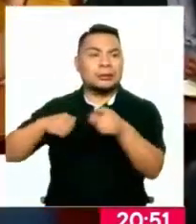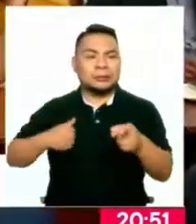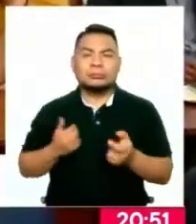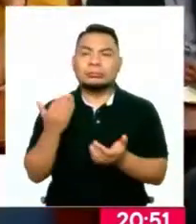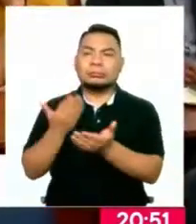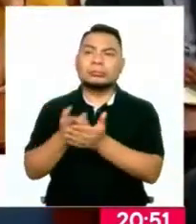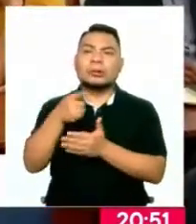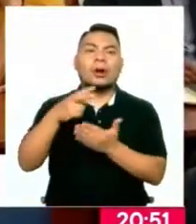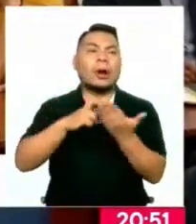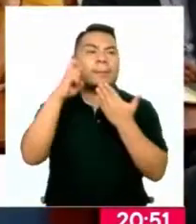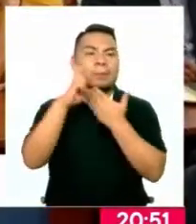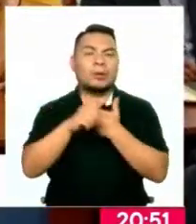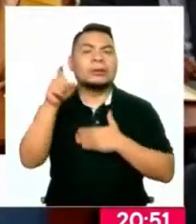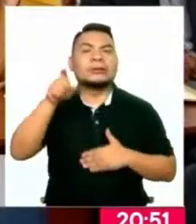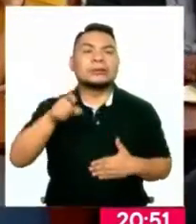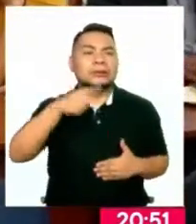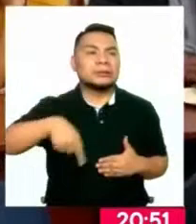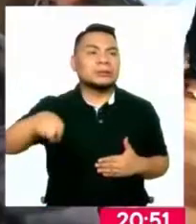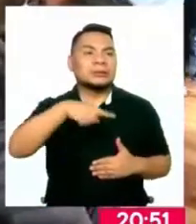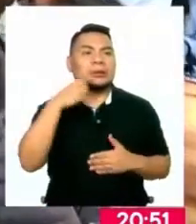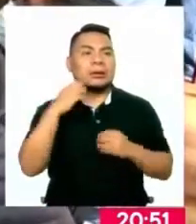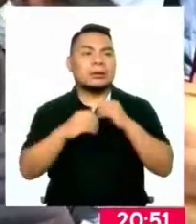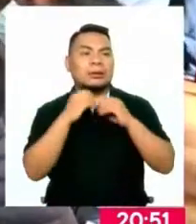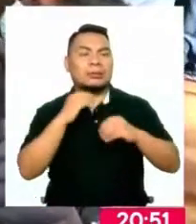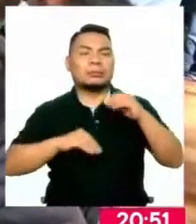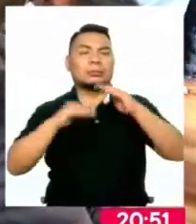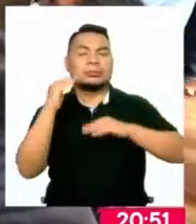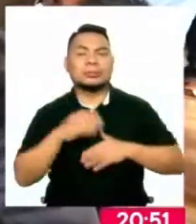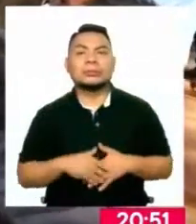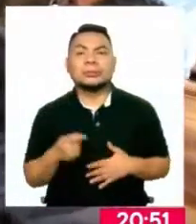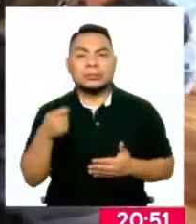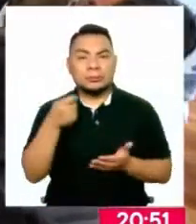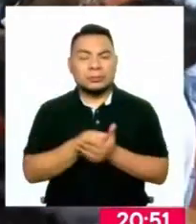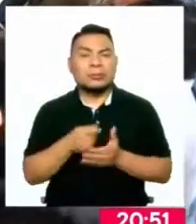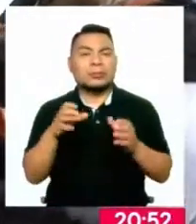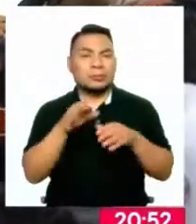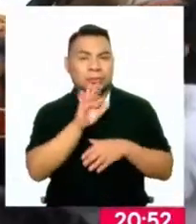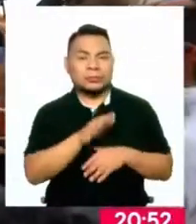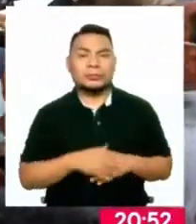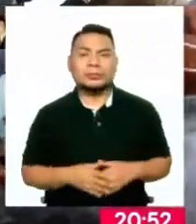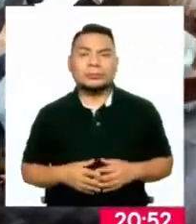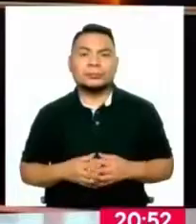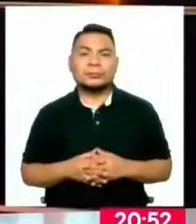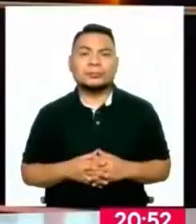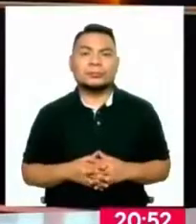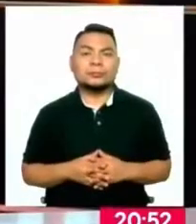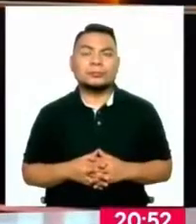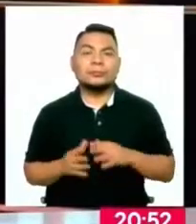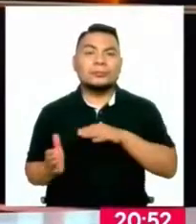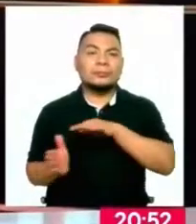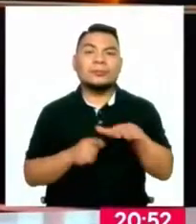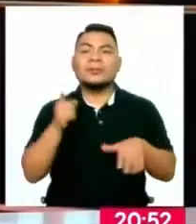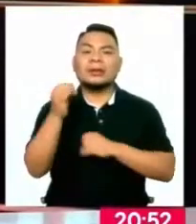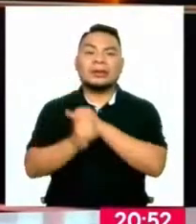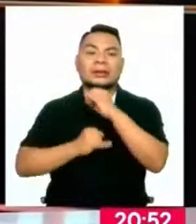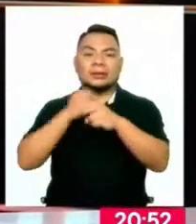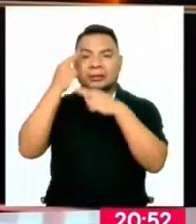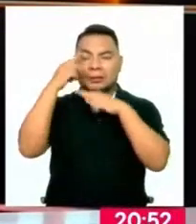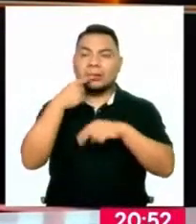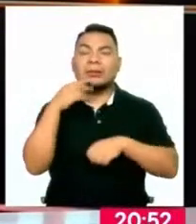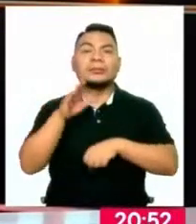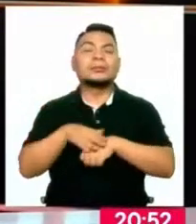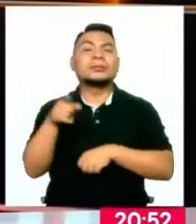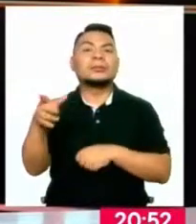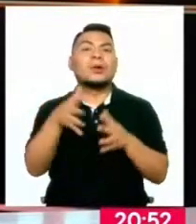funcionarios sobre los proyectos que necesitan ser ejecutados y financiados por el sector. Nos vamos con internacionales. Alerta